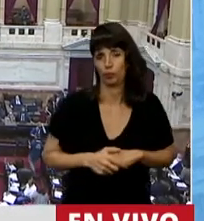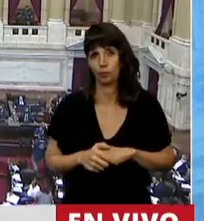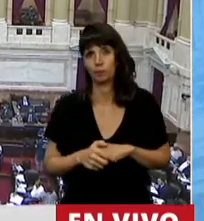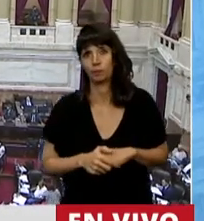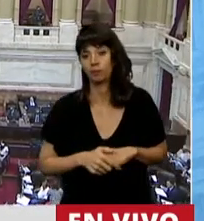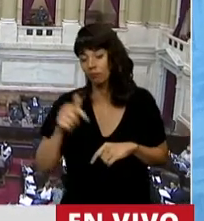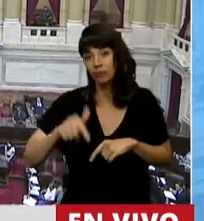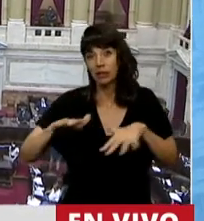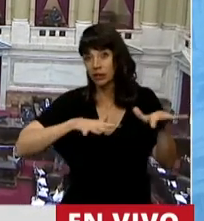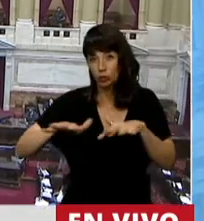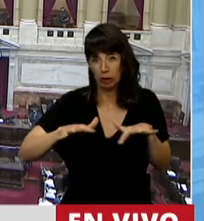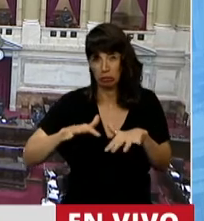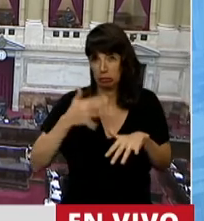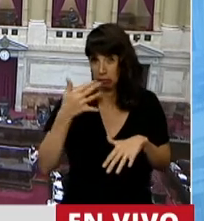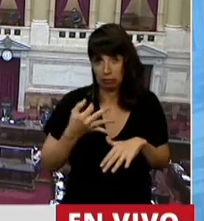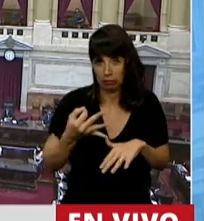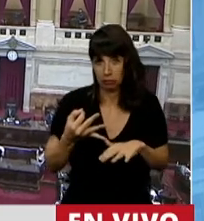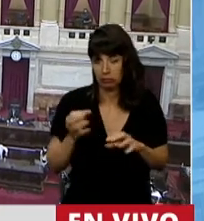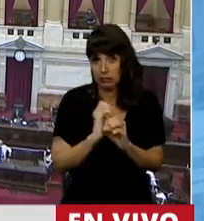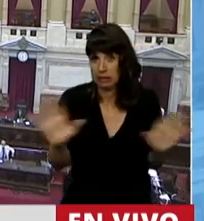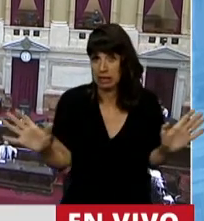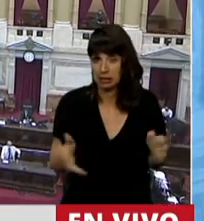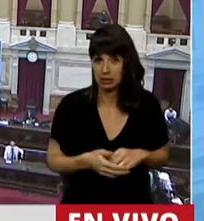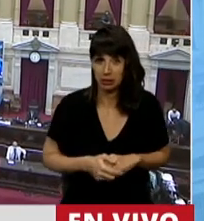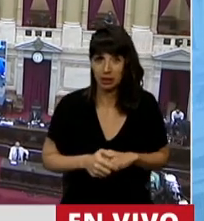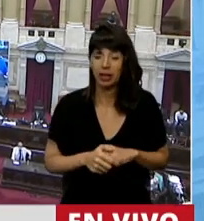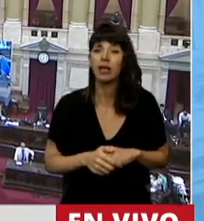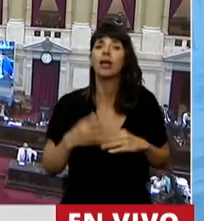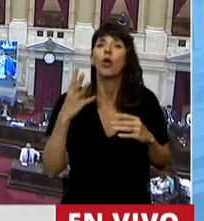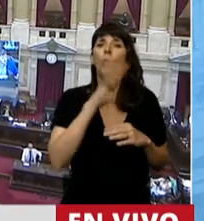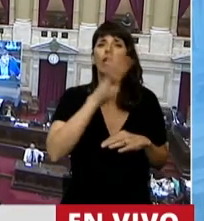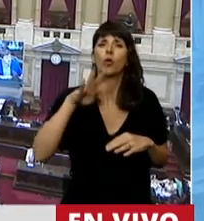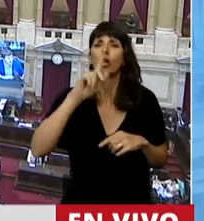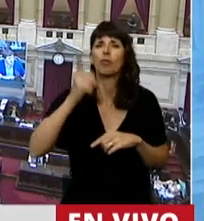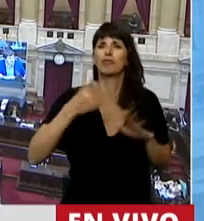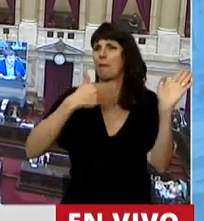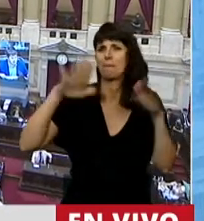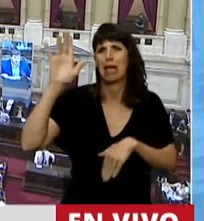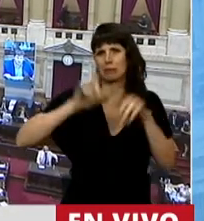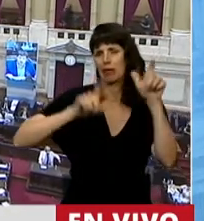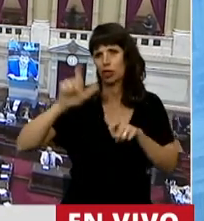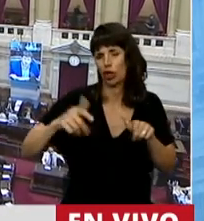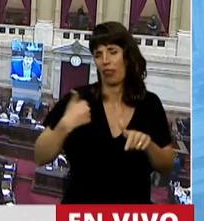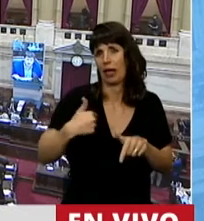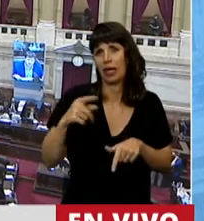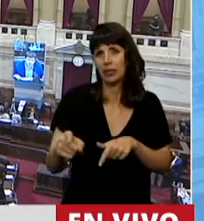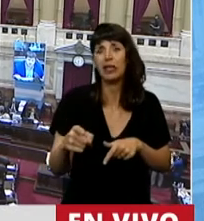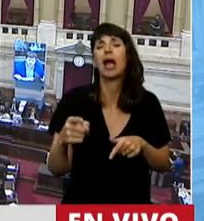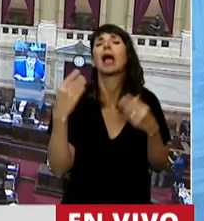La dura realidad que se quiere tapar con este proyecto es que hay más de un 44% de argentinos bajo la línea de la